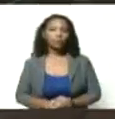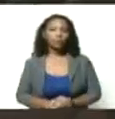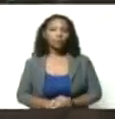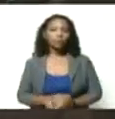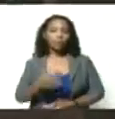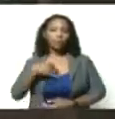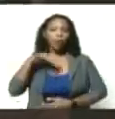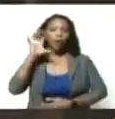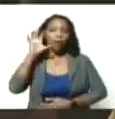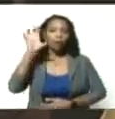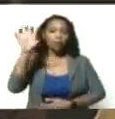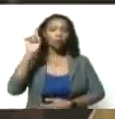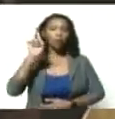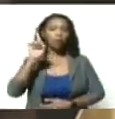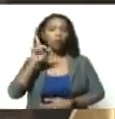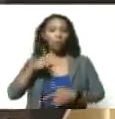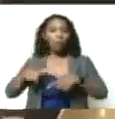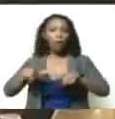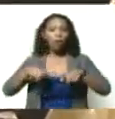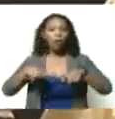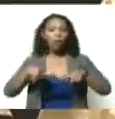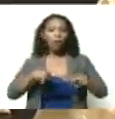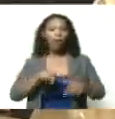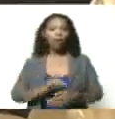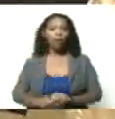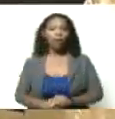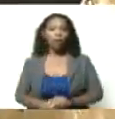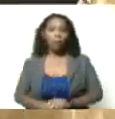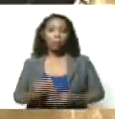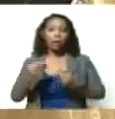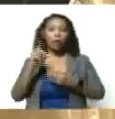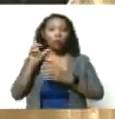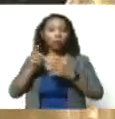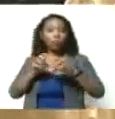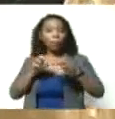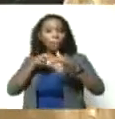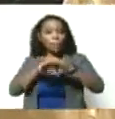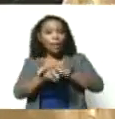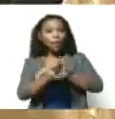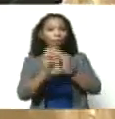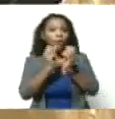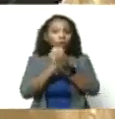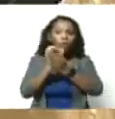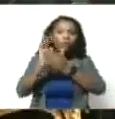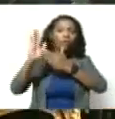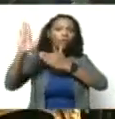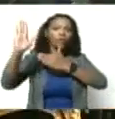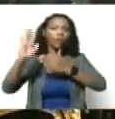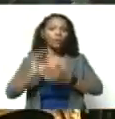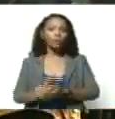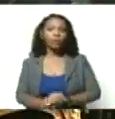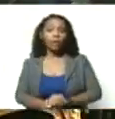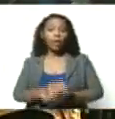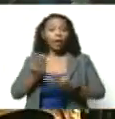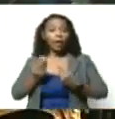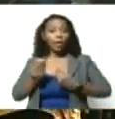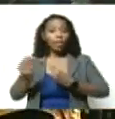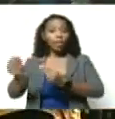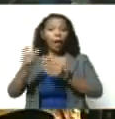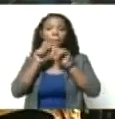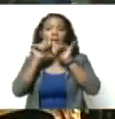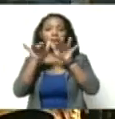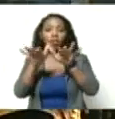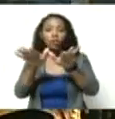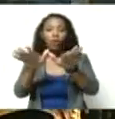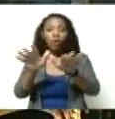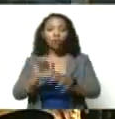Mi patria es una estación para un tren al infinito y le da su